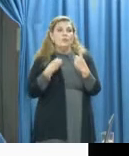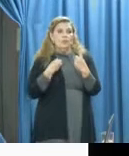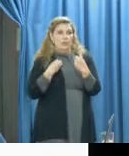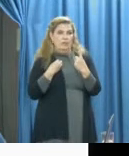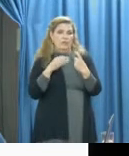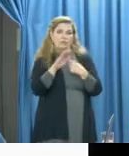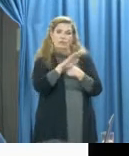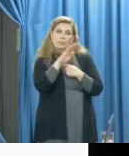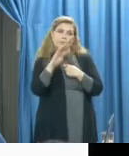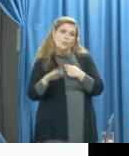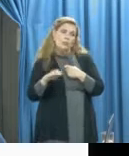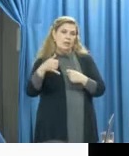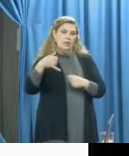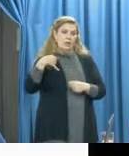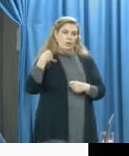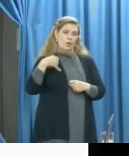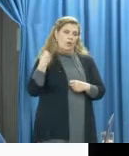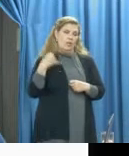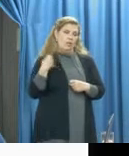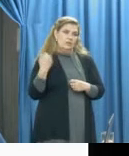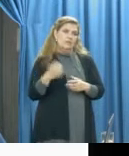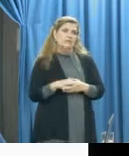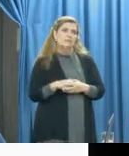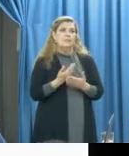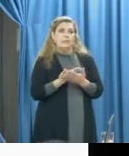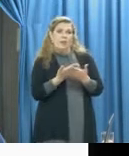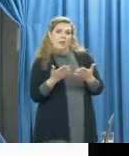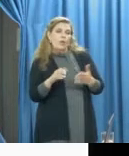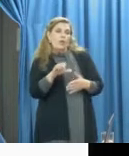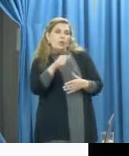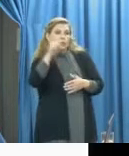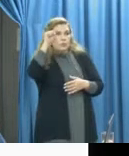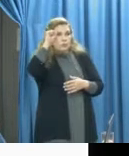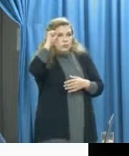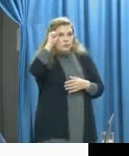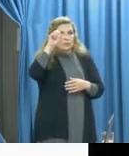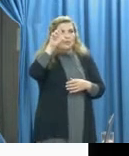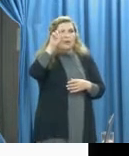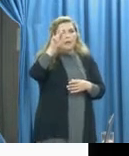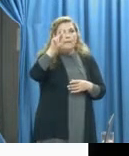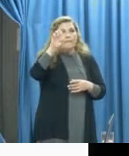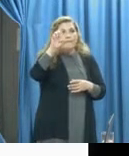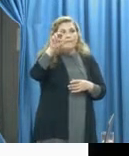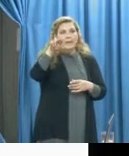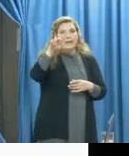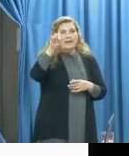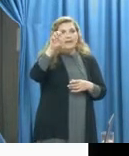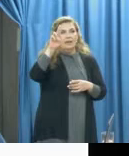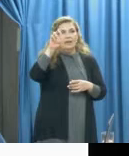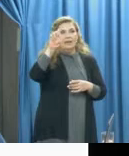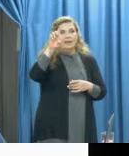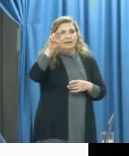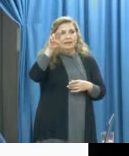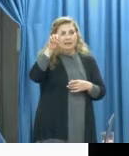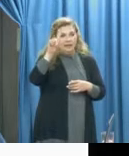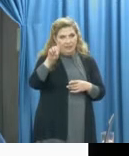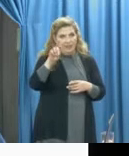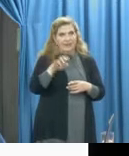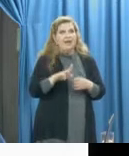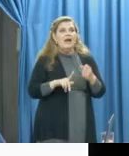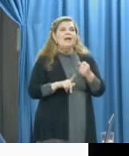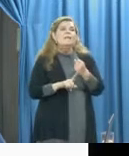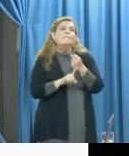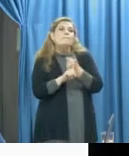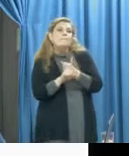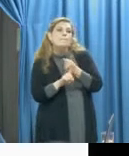y murieron en la adolescencia. Síndrome de Pendred, sordera neurosensorial congénita, problemas